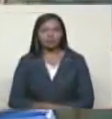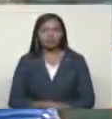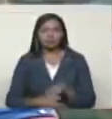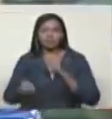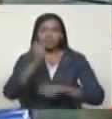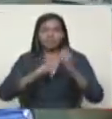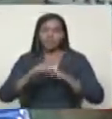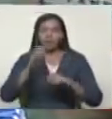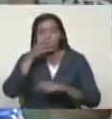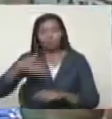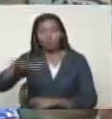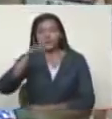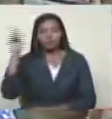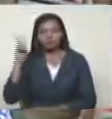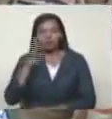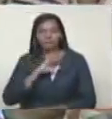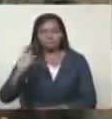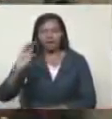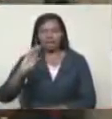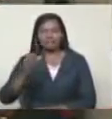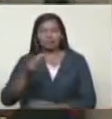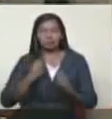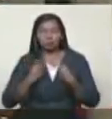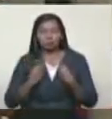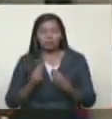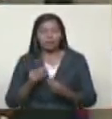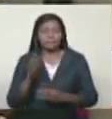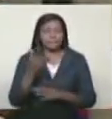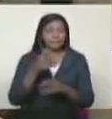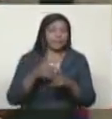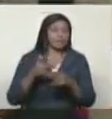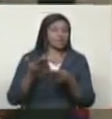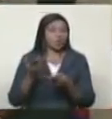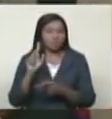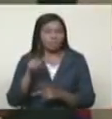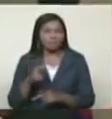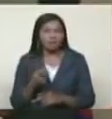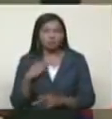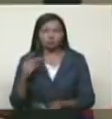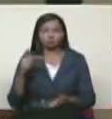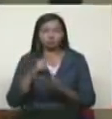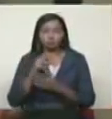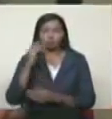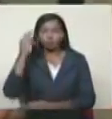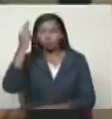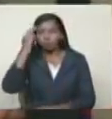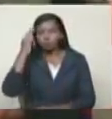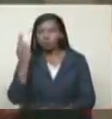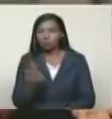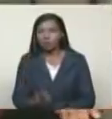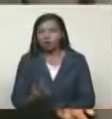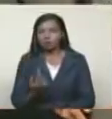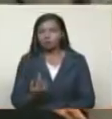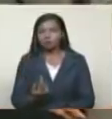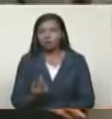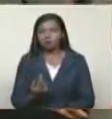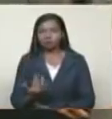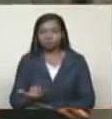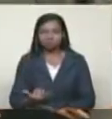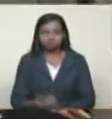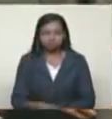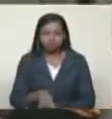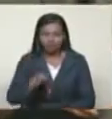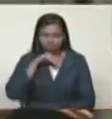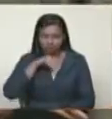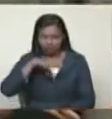al pueblo venezolano y a la patria arriesgando su vida. Muchos entraron en razón, se arrepintieron de lo que